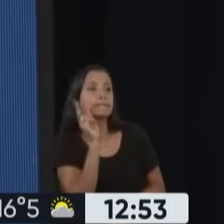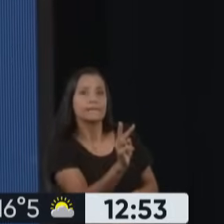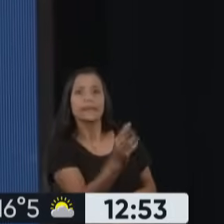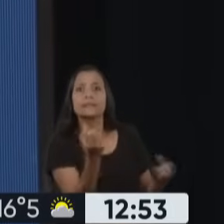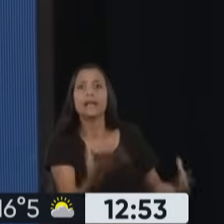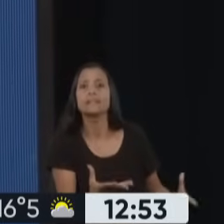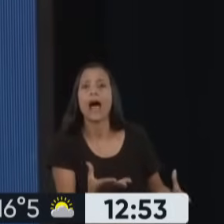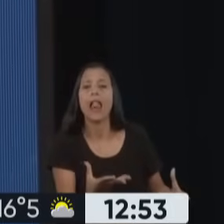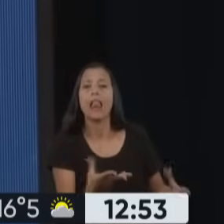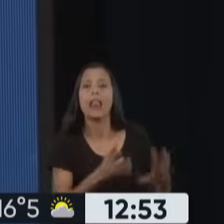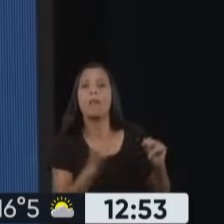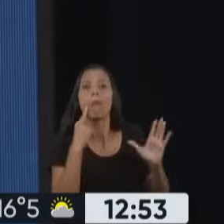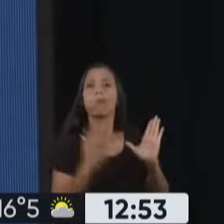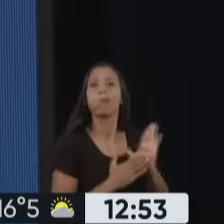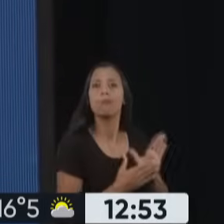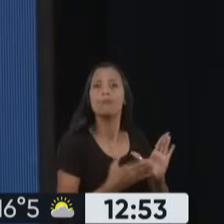la biblioteca.